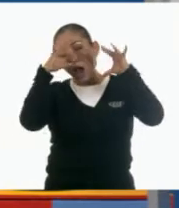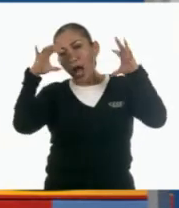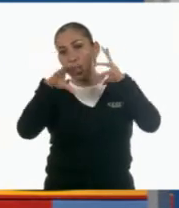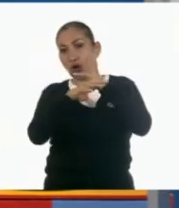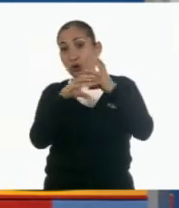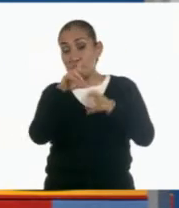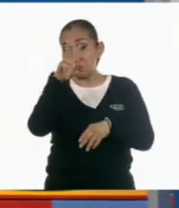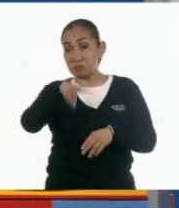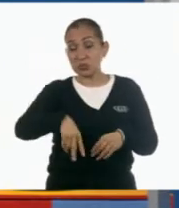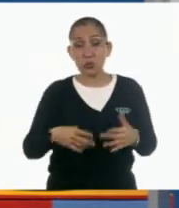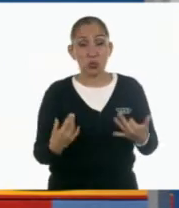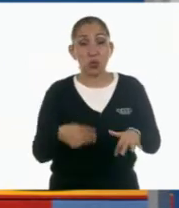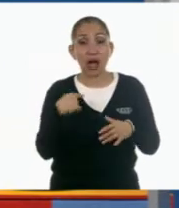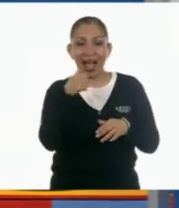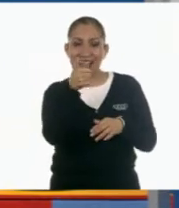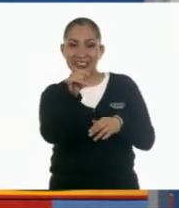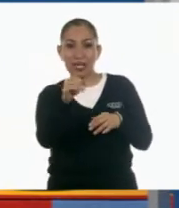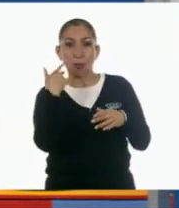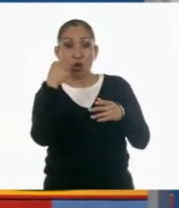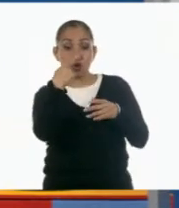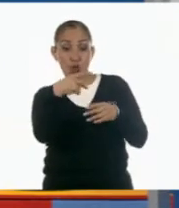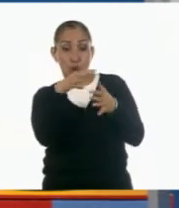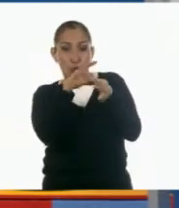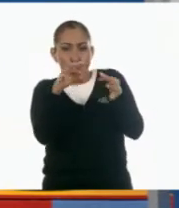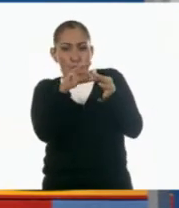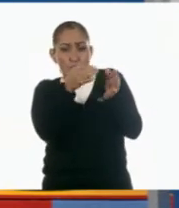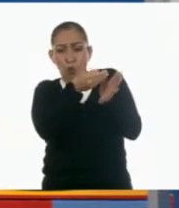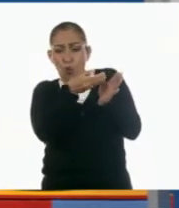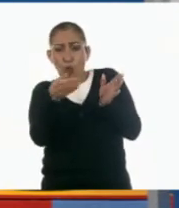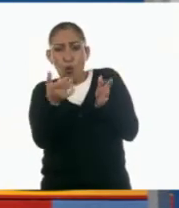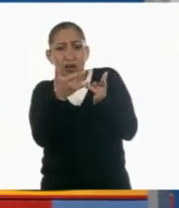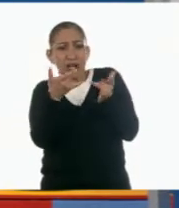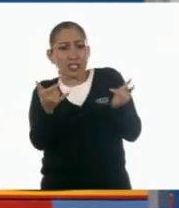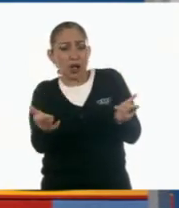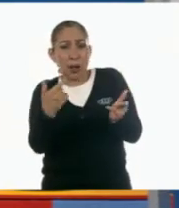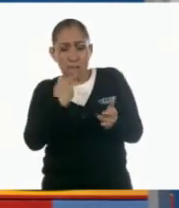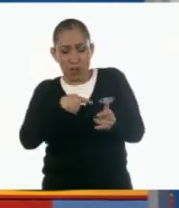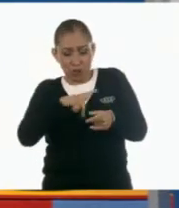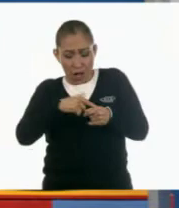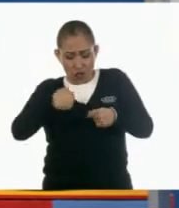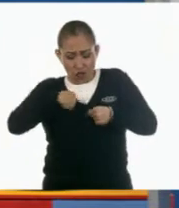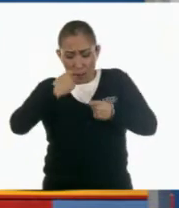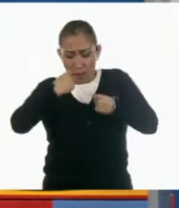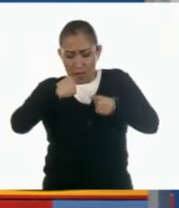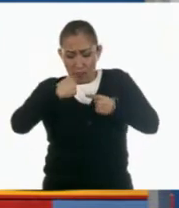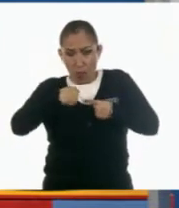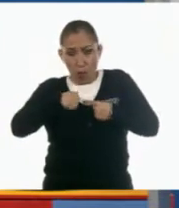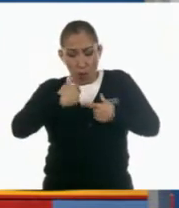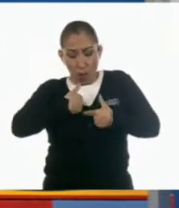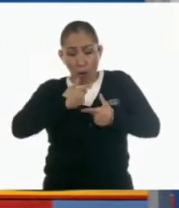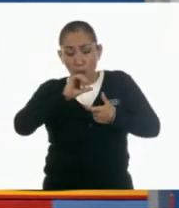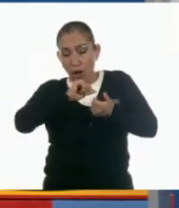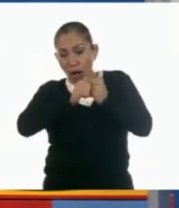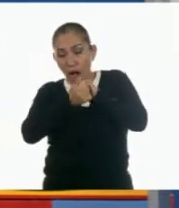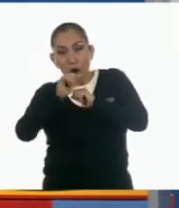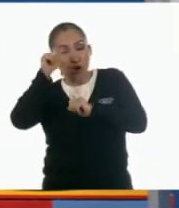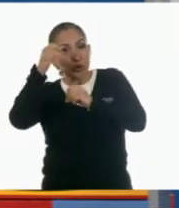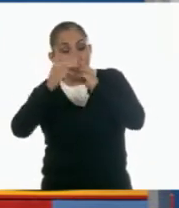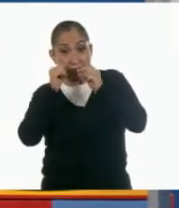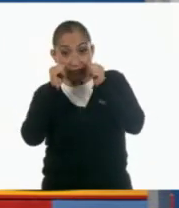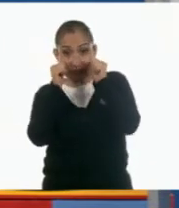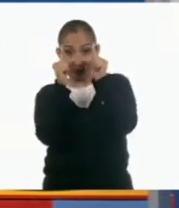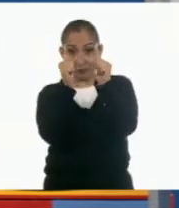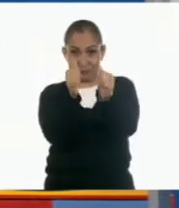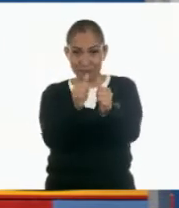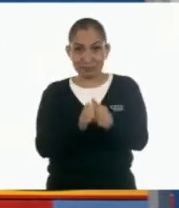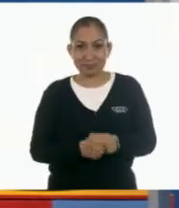cosas. De verdad que esta manera de plantear la narración de forma personal nos lleva a otro mundo. Entonces pon mucha